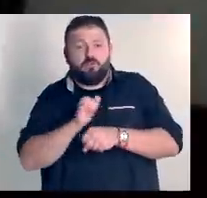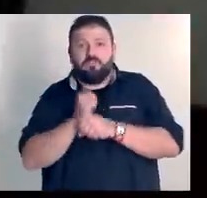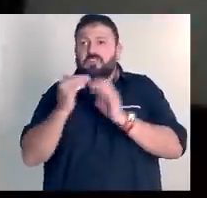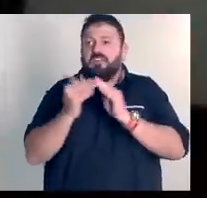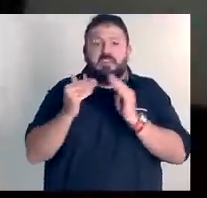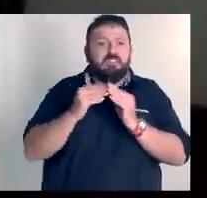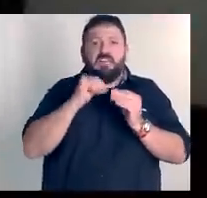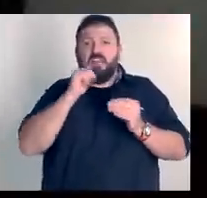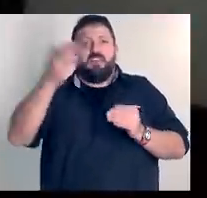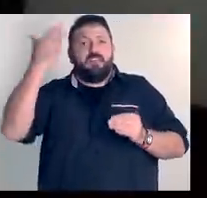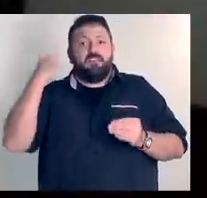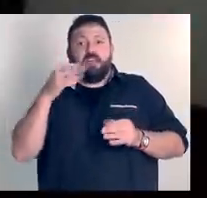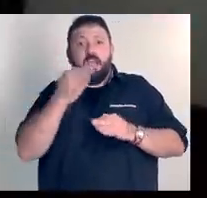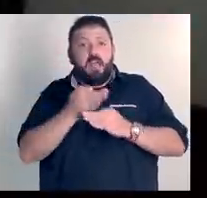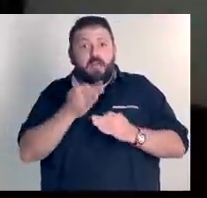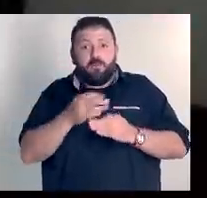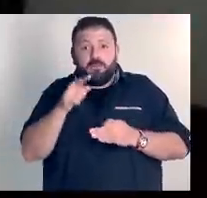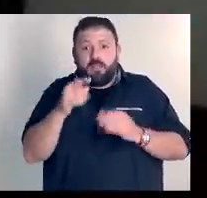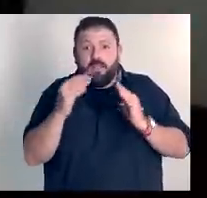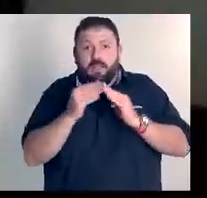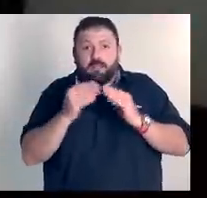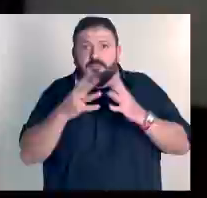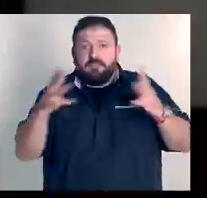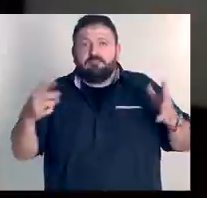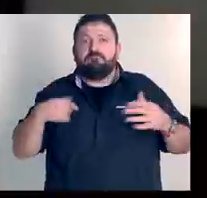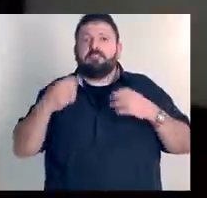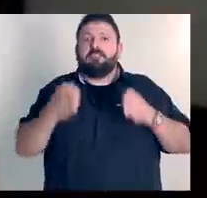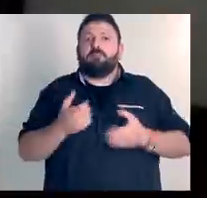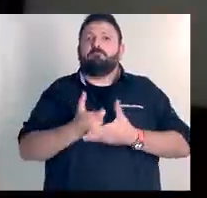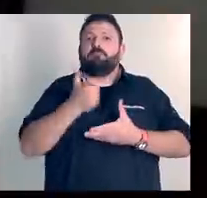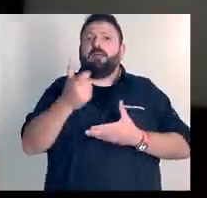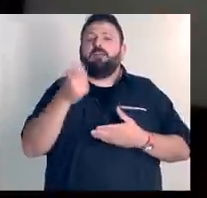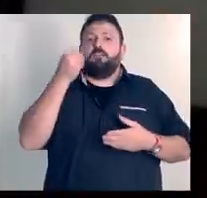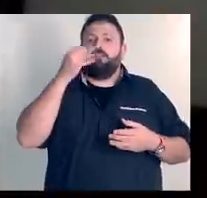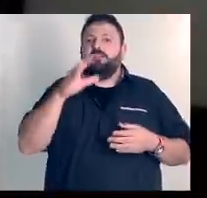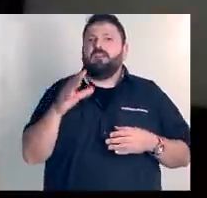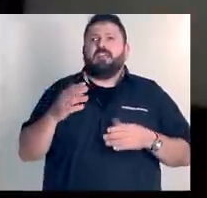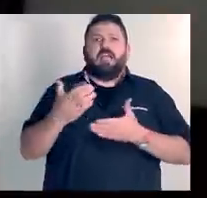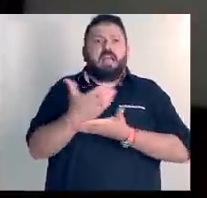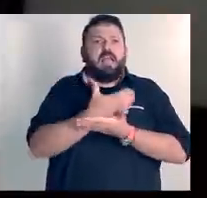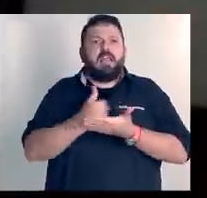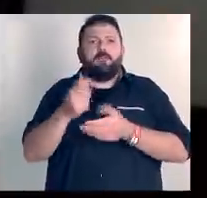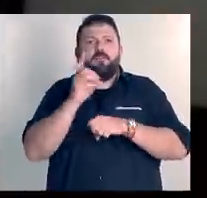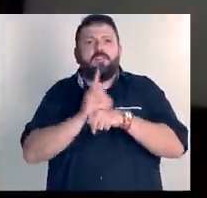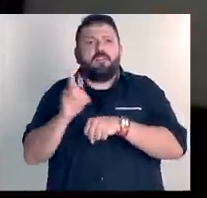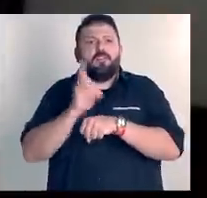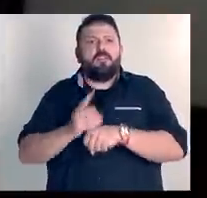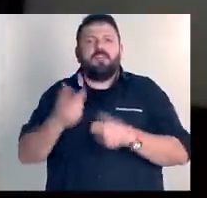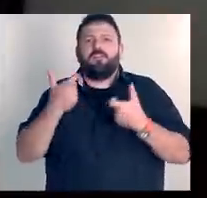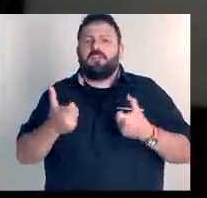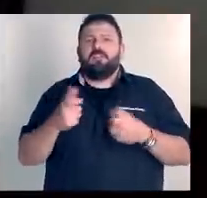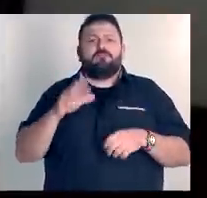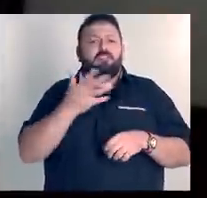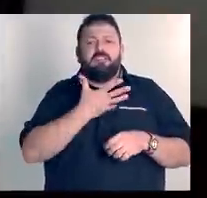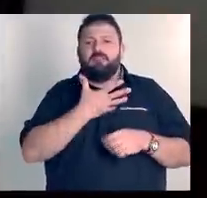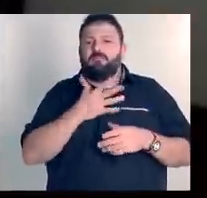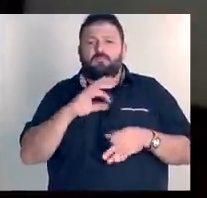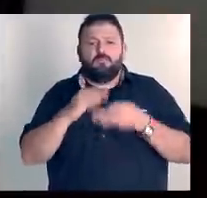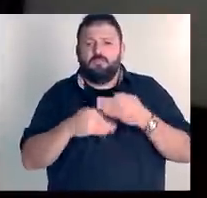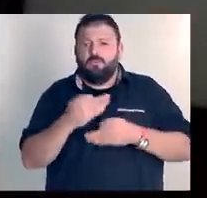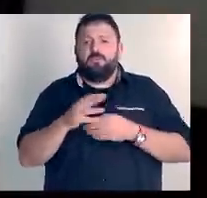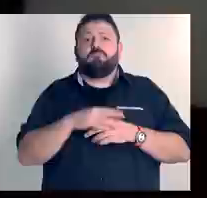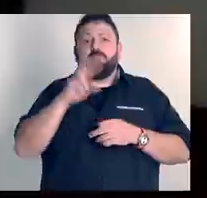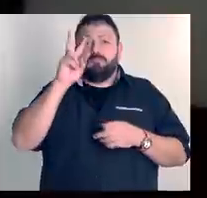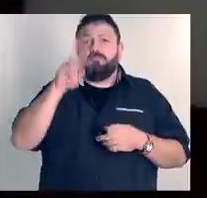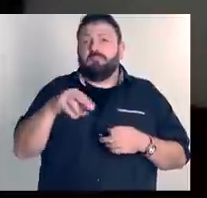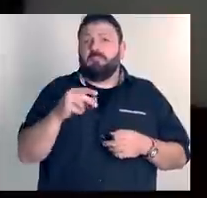viviendo la estamos pagando con dinero de Omnilife, estamos ganando todos los días dinero, estamos, los muebles que ves, los primeros muebles que tuvimos, pues